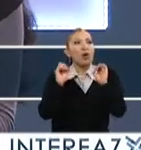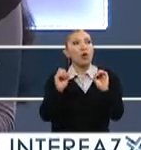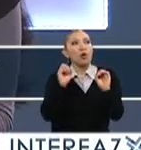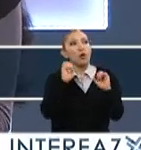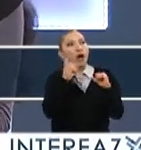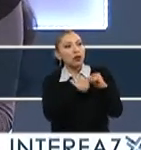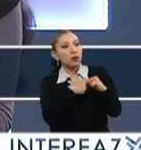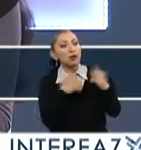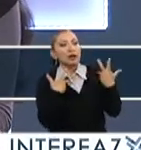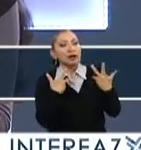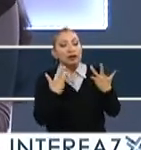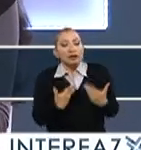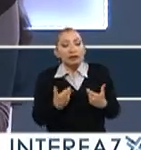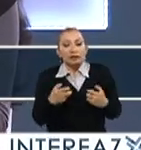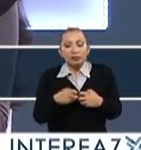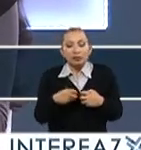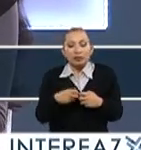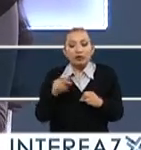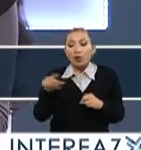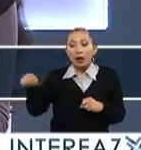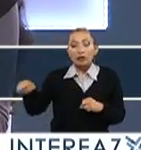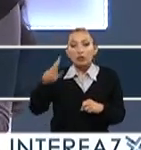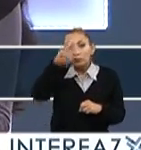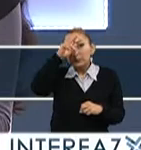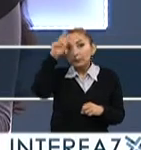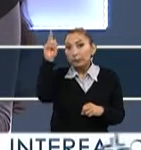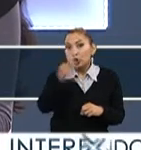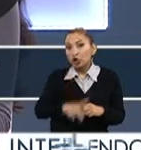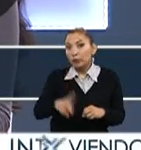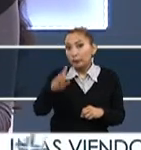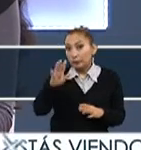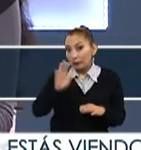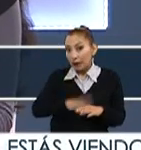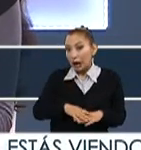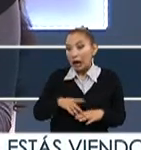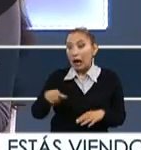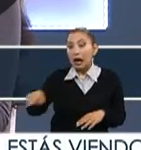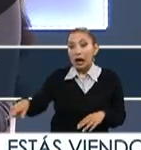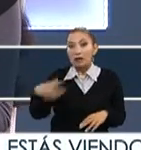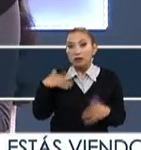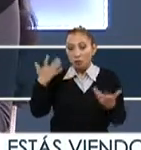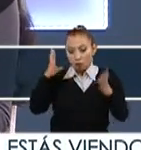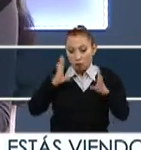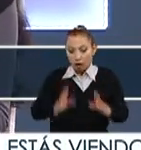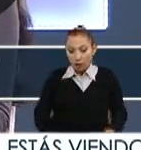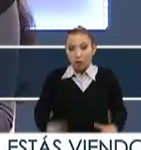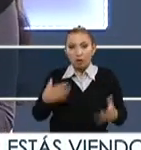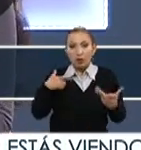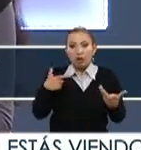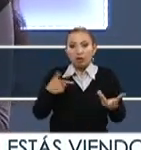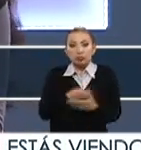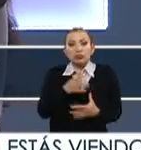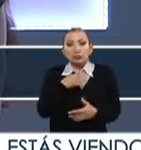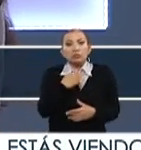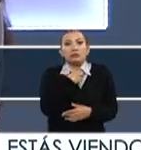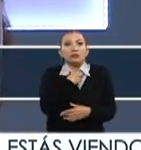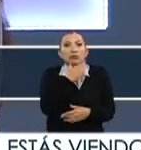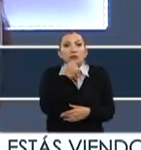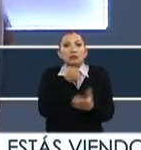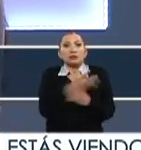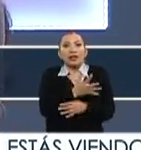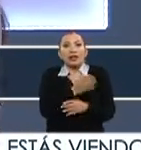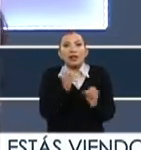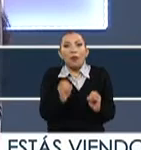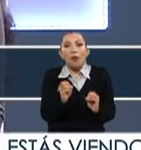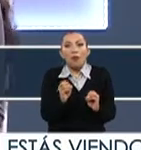sonido parecido y nos estresamos. No, ellos pueden llegar a tener reacciones que no los dejan salir de su casa, por ejemplo. De la